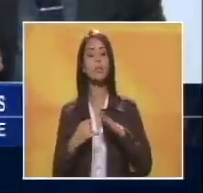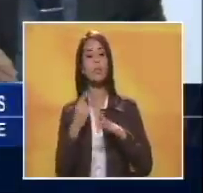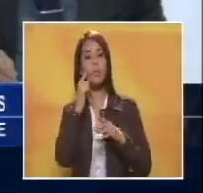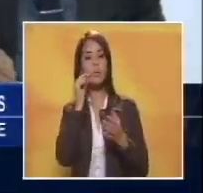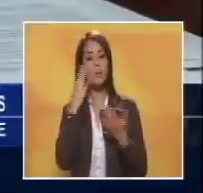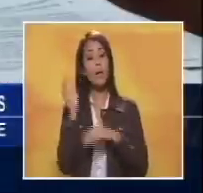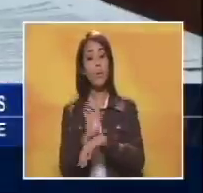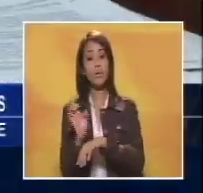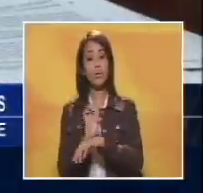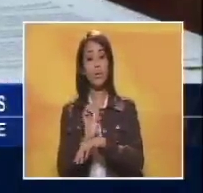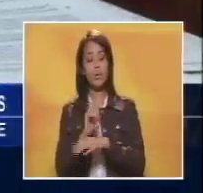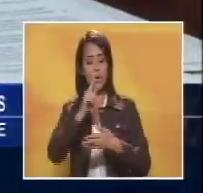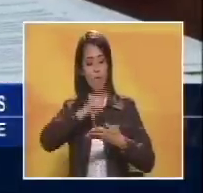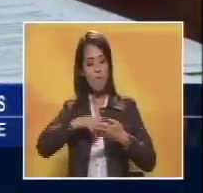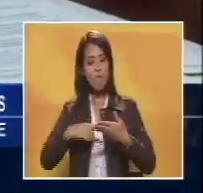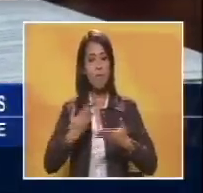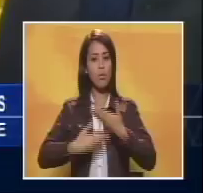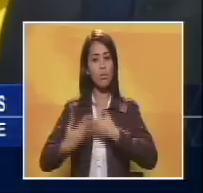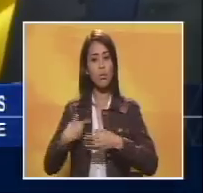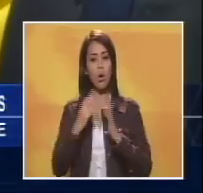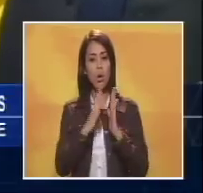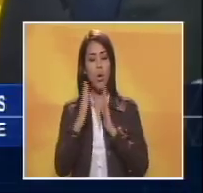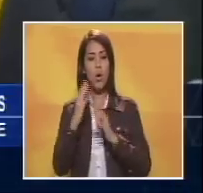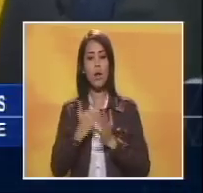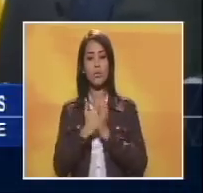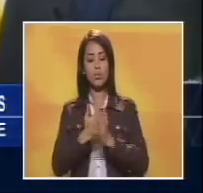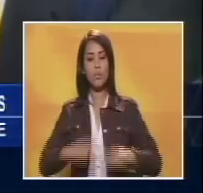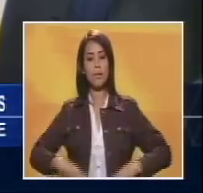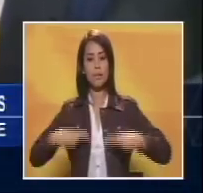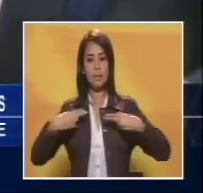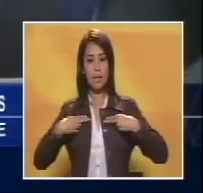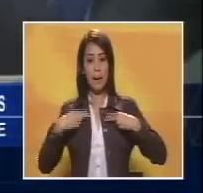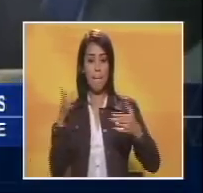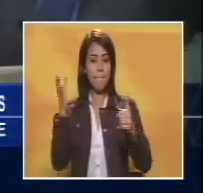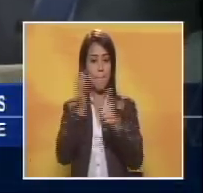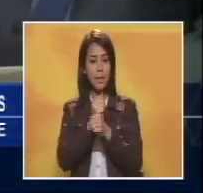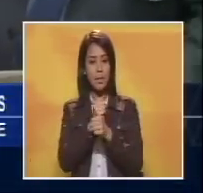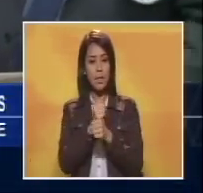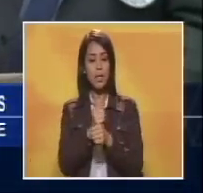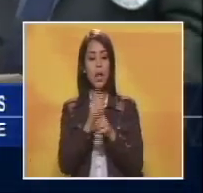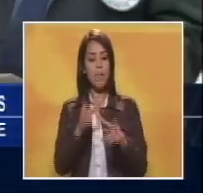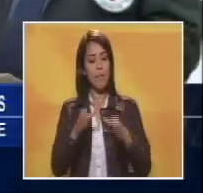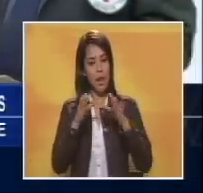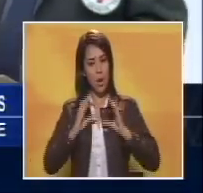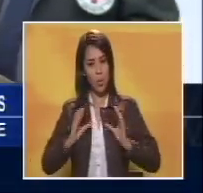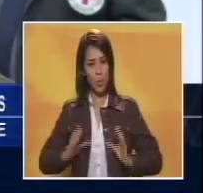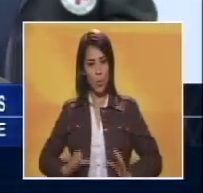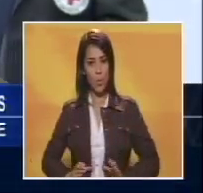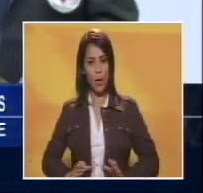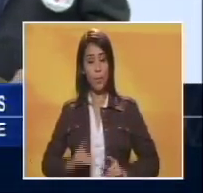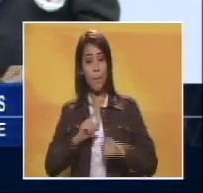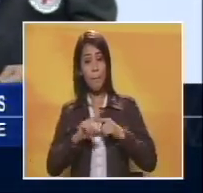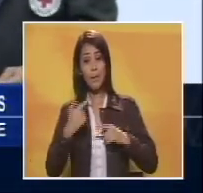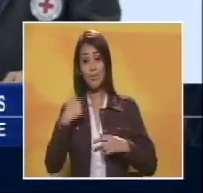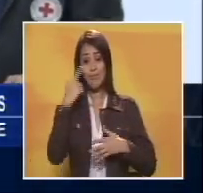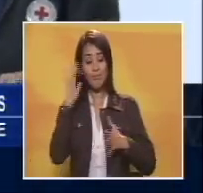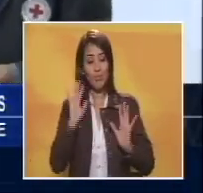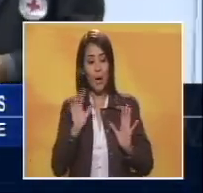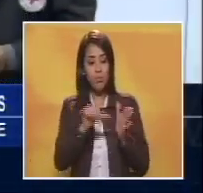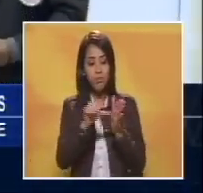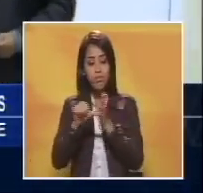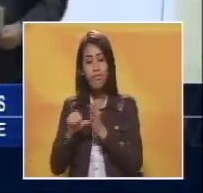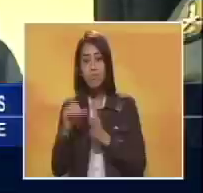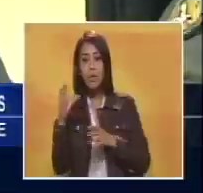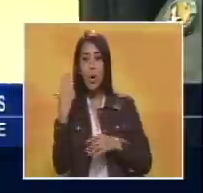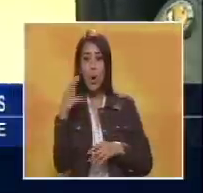César Navas, firmó convenios con organizaciones humanitarias para lograr la recuperación de los cuerpos, pero no sabe en qué lugar de